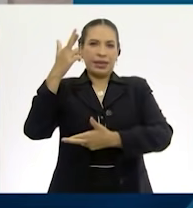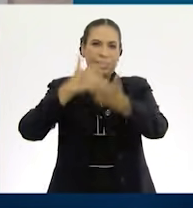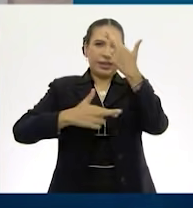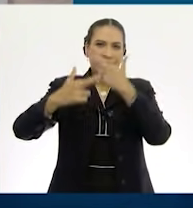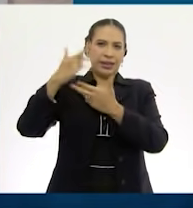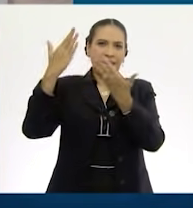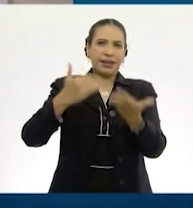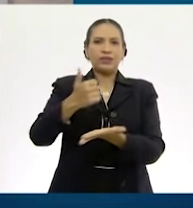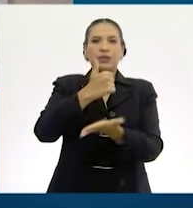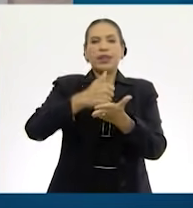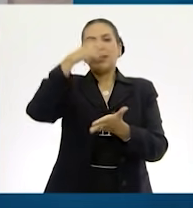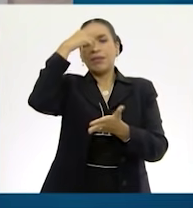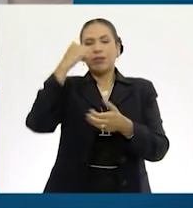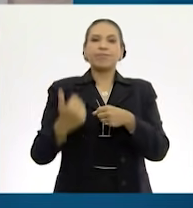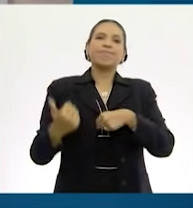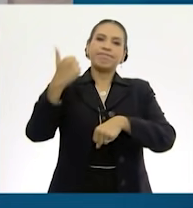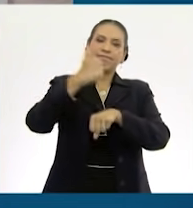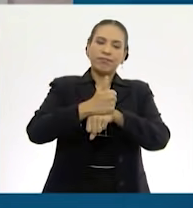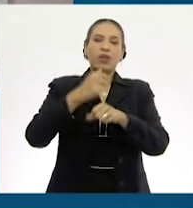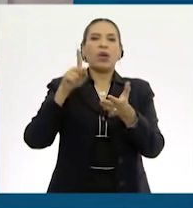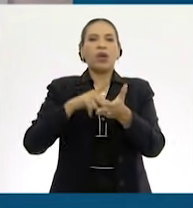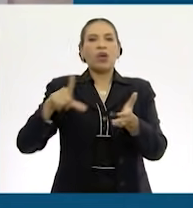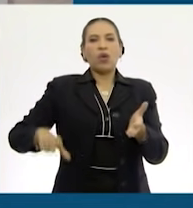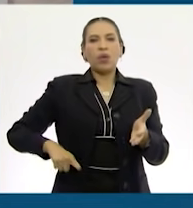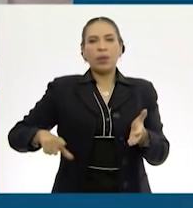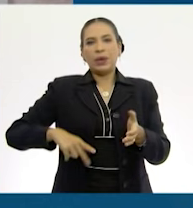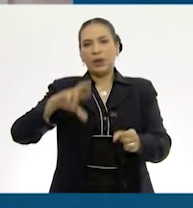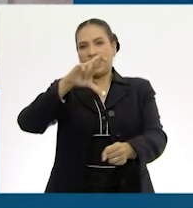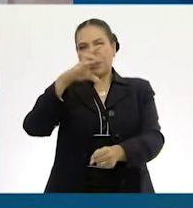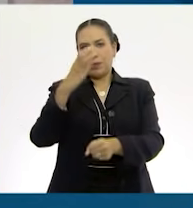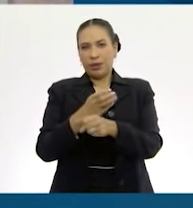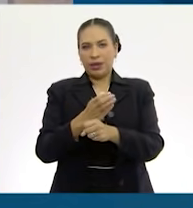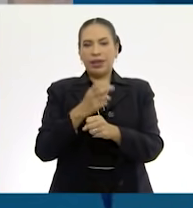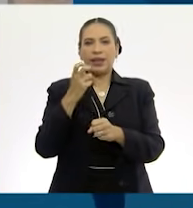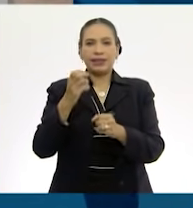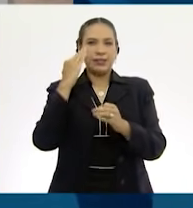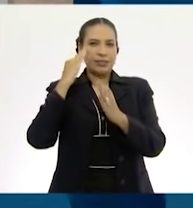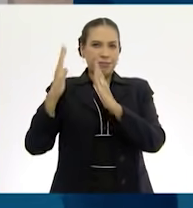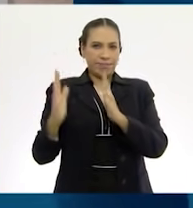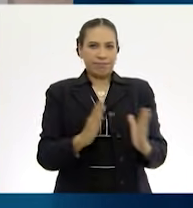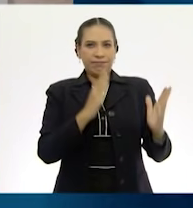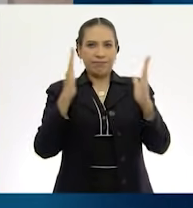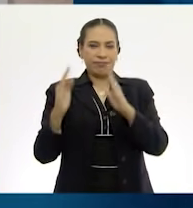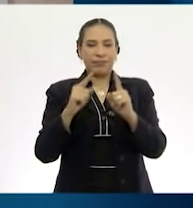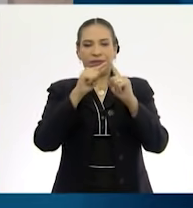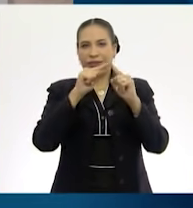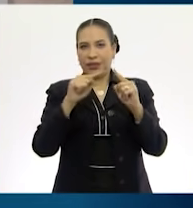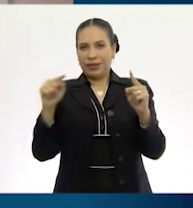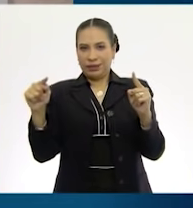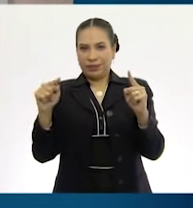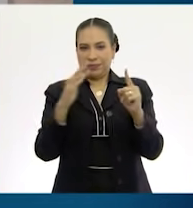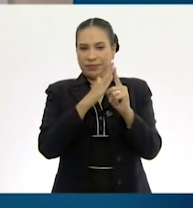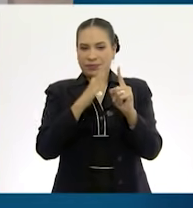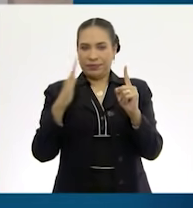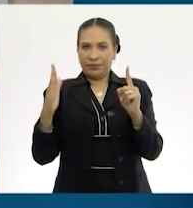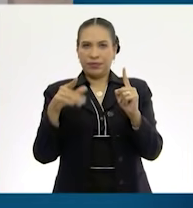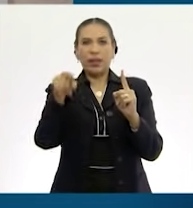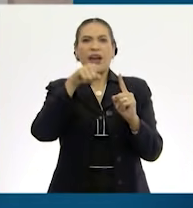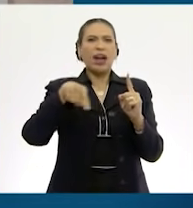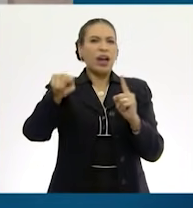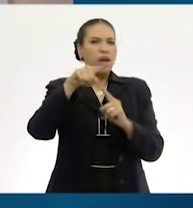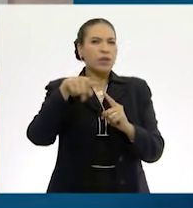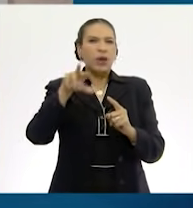Ciudad de México y establece de nuevo un gobierno republicano. Estas son las etapas de nuestra línea del tiempo. ¿Alguno de